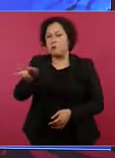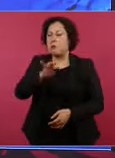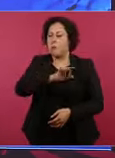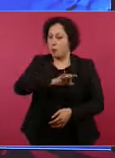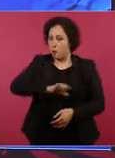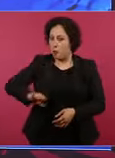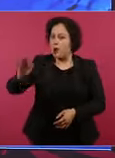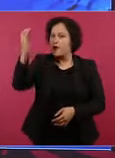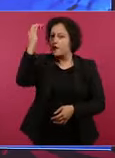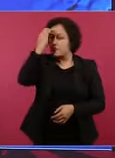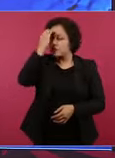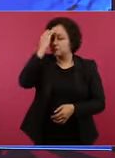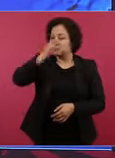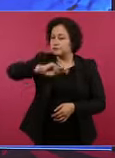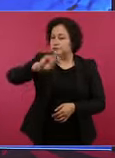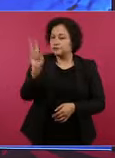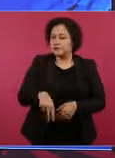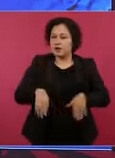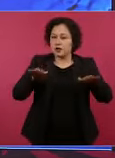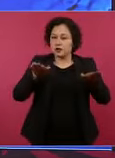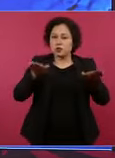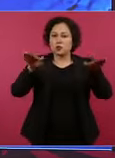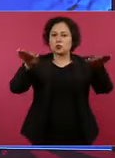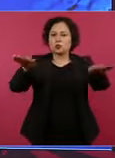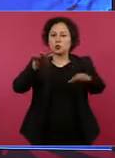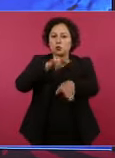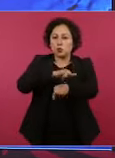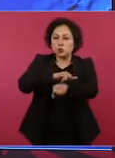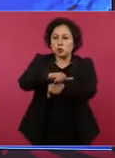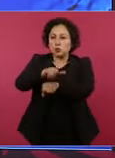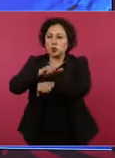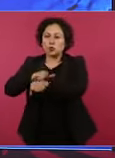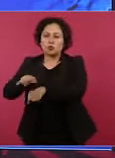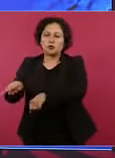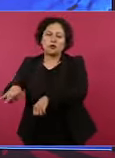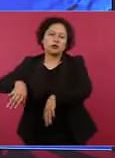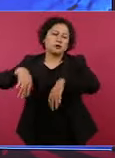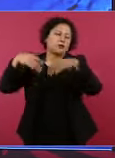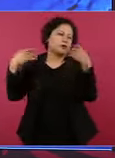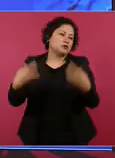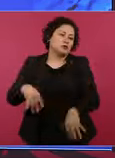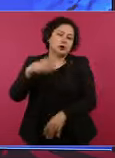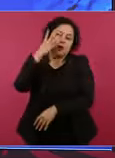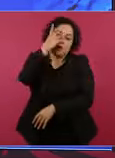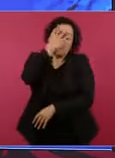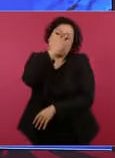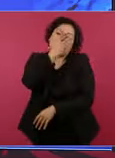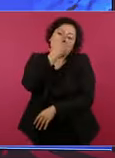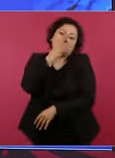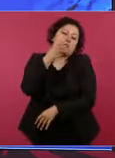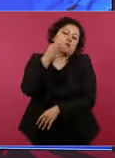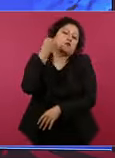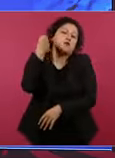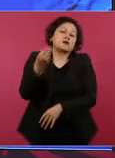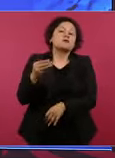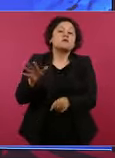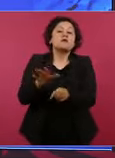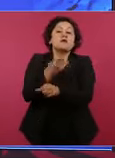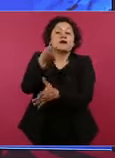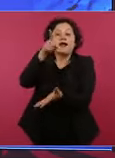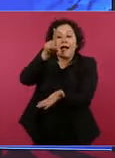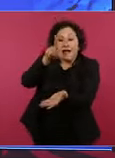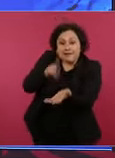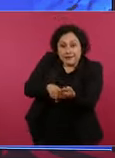único, es de los aeropuertos más bellos del mundo. Es un aeropuerto en la selva, este.